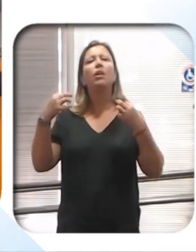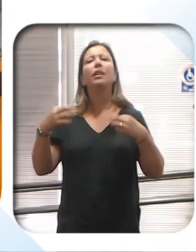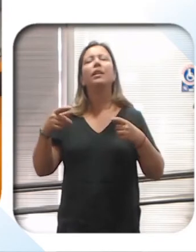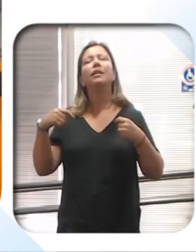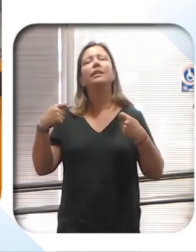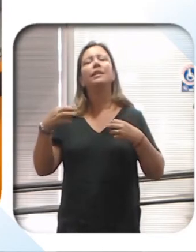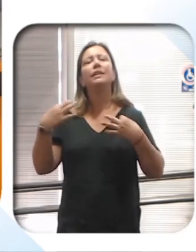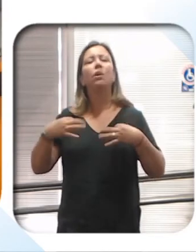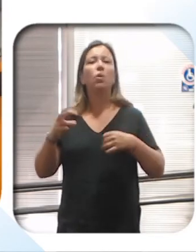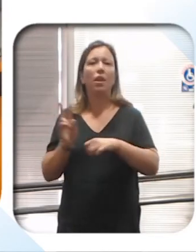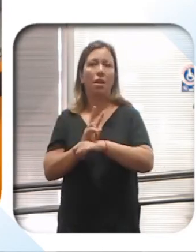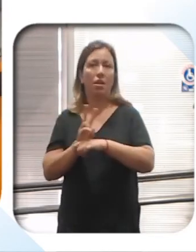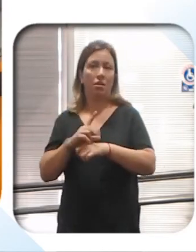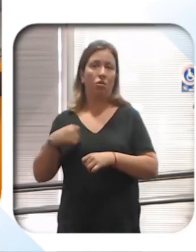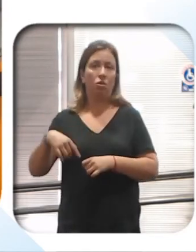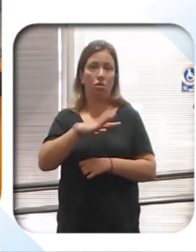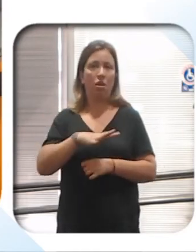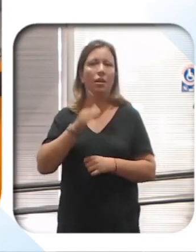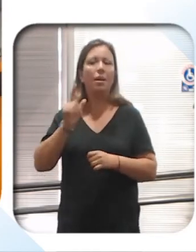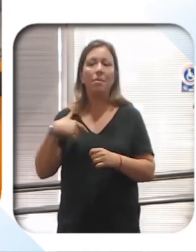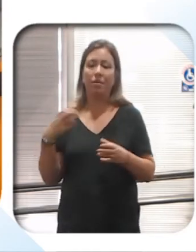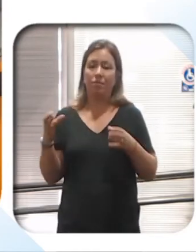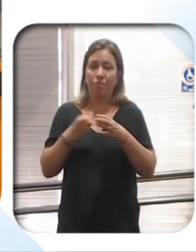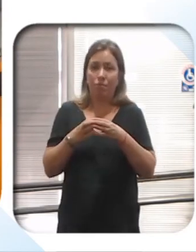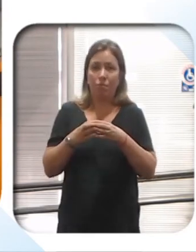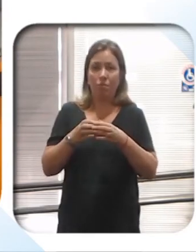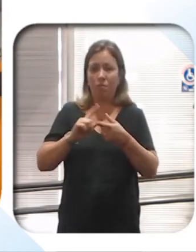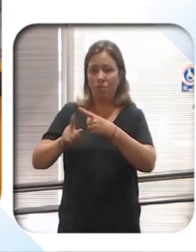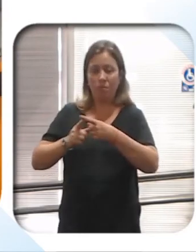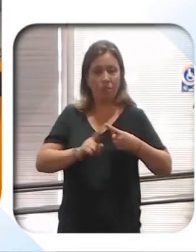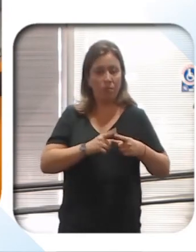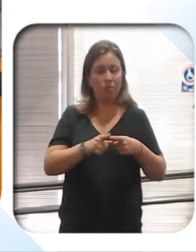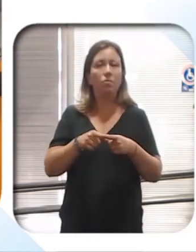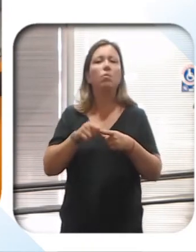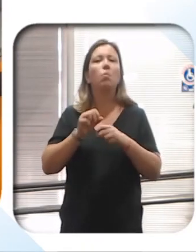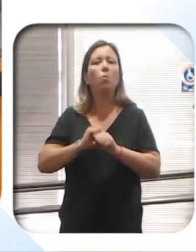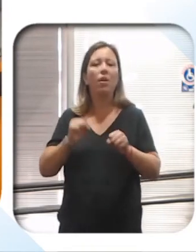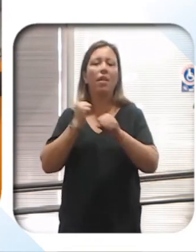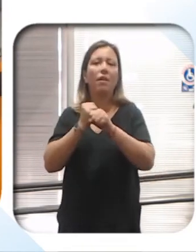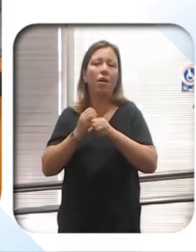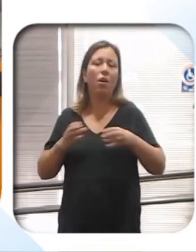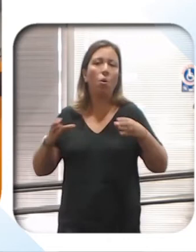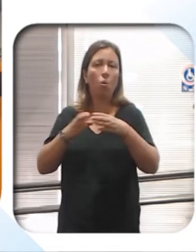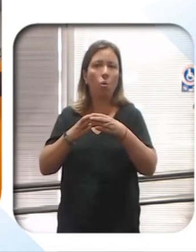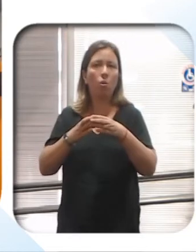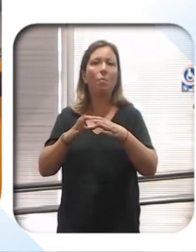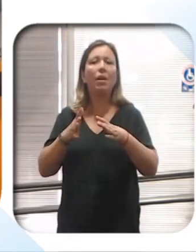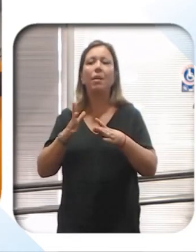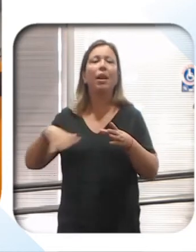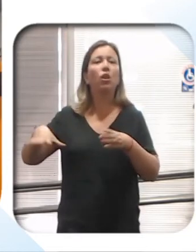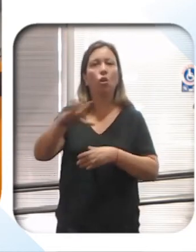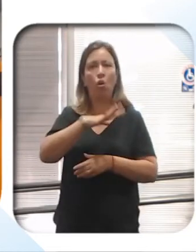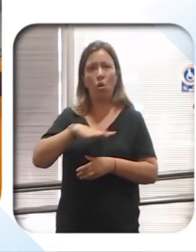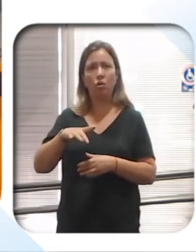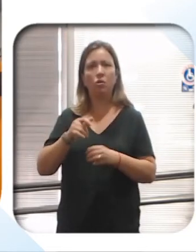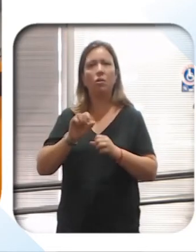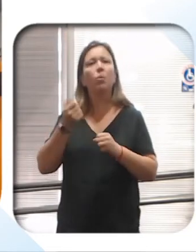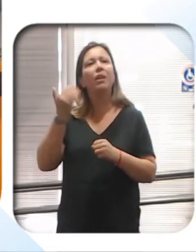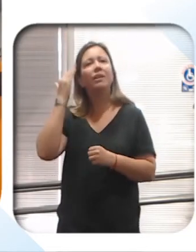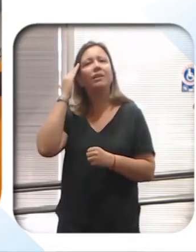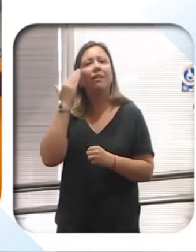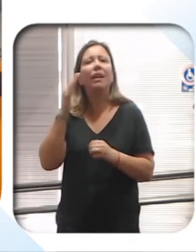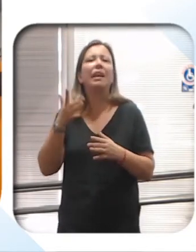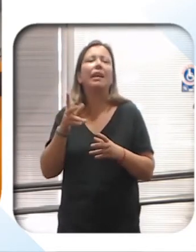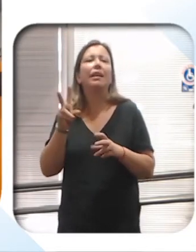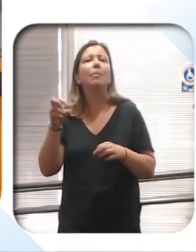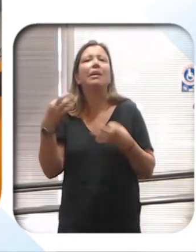social y esta construcción colectiva de un trabajo entre todos y para todos, para que sepamos de qué